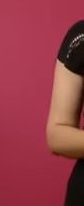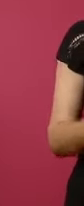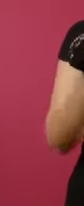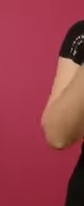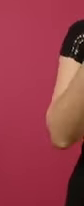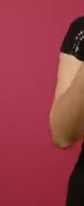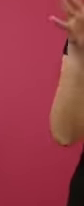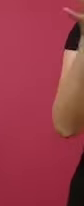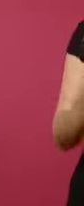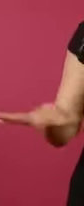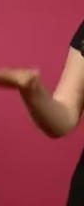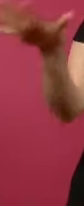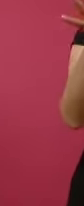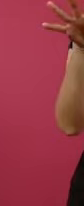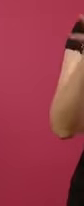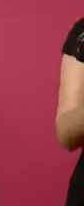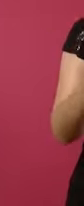O sea, que quede claro.